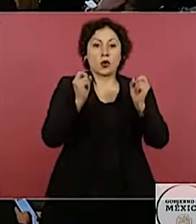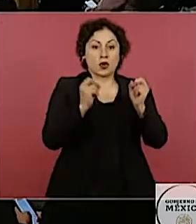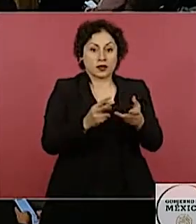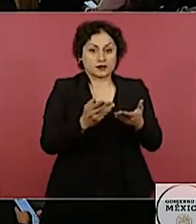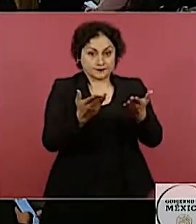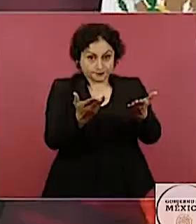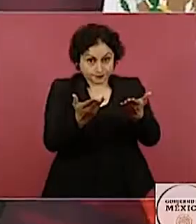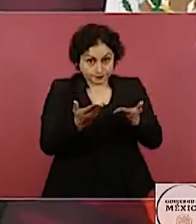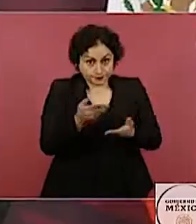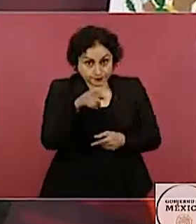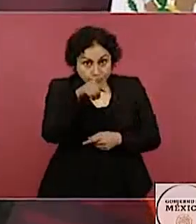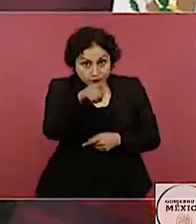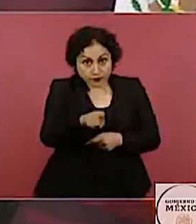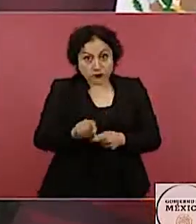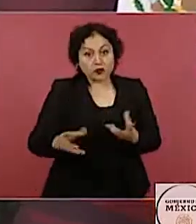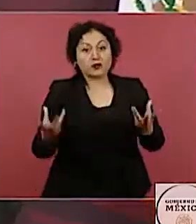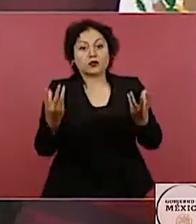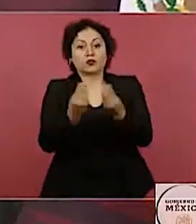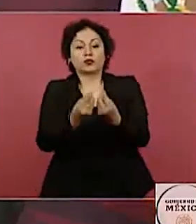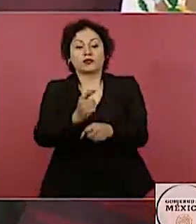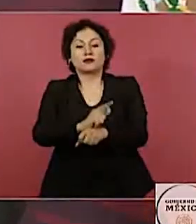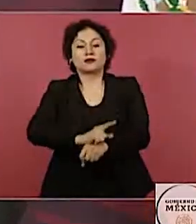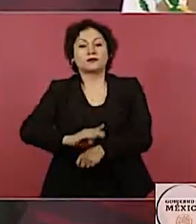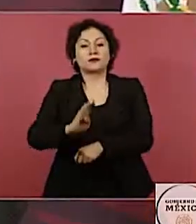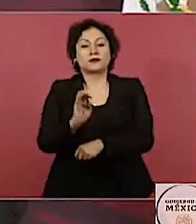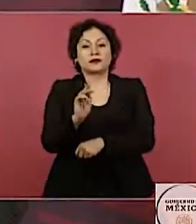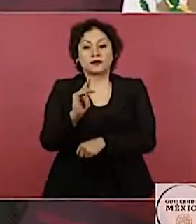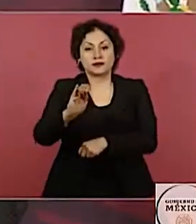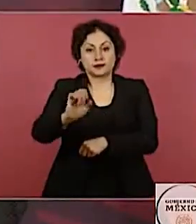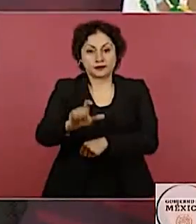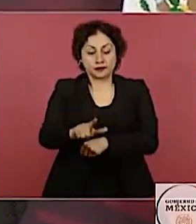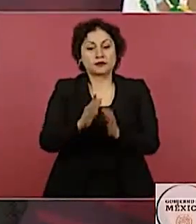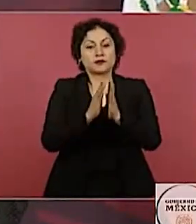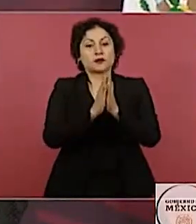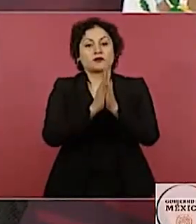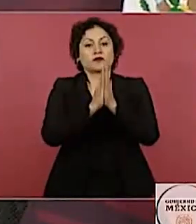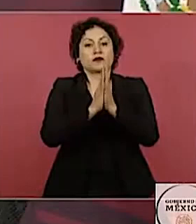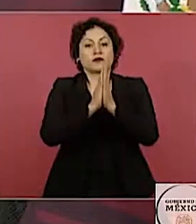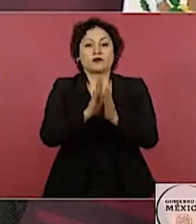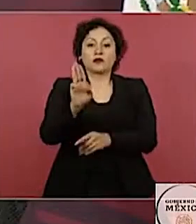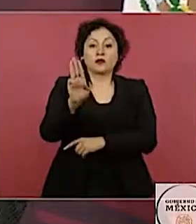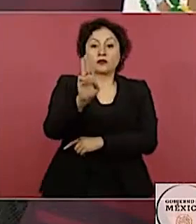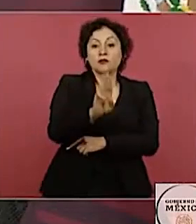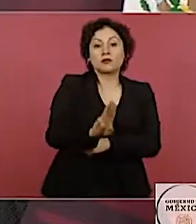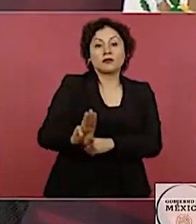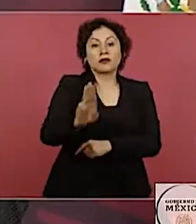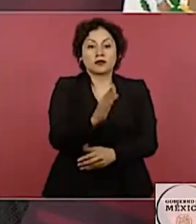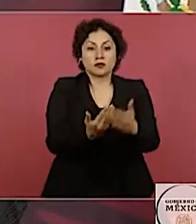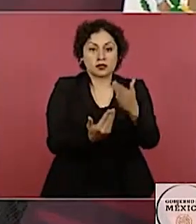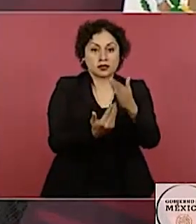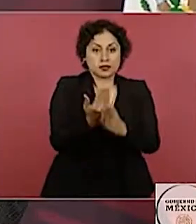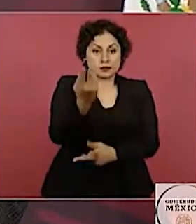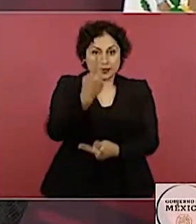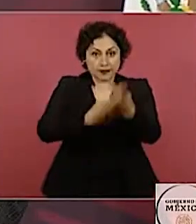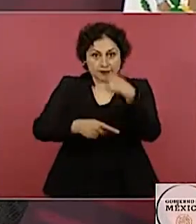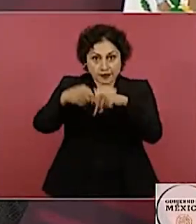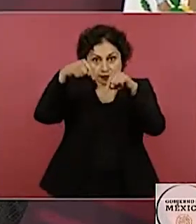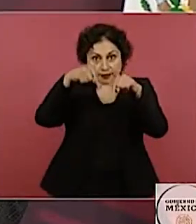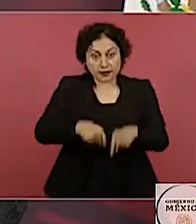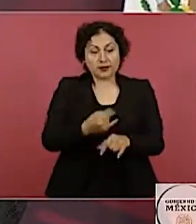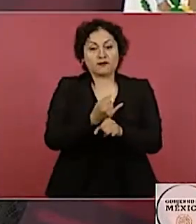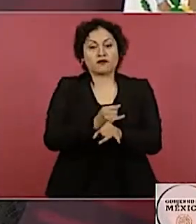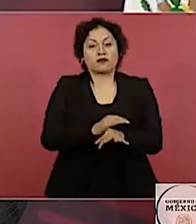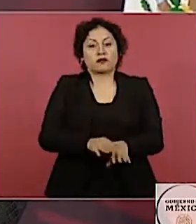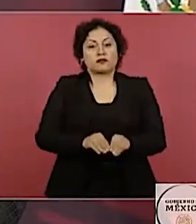el licenciado bartle el miércoles en la mañana aquí para que nos informen